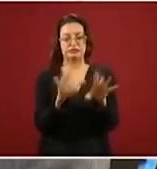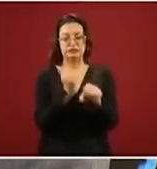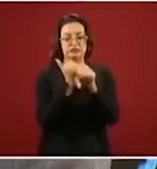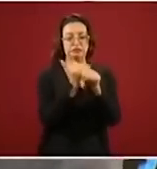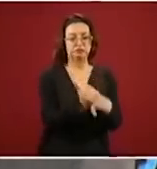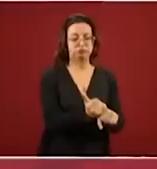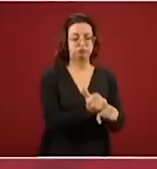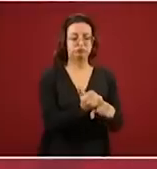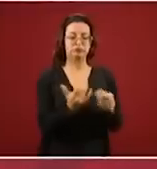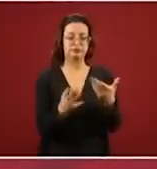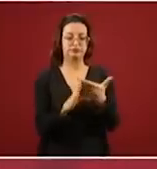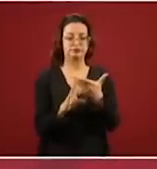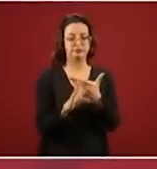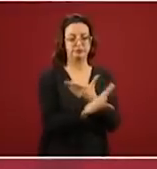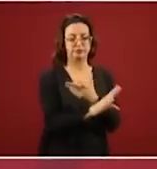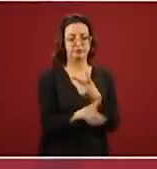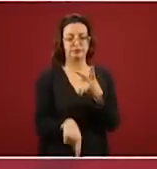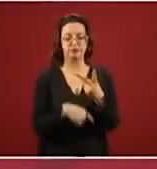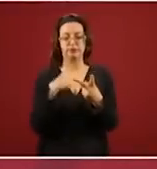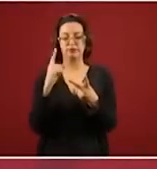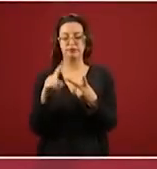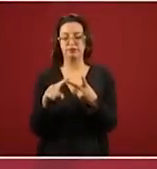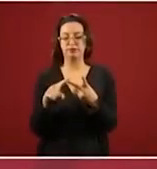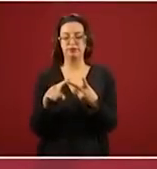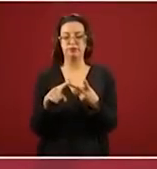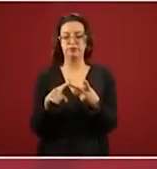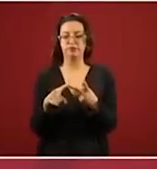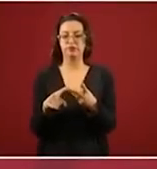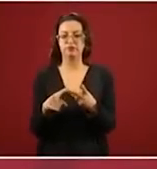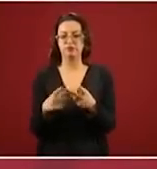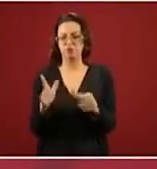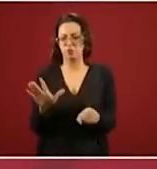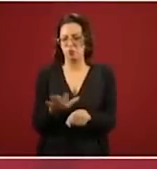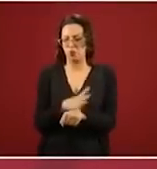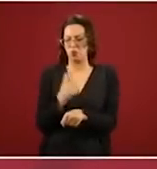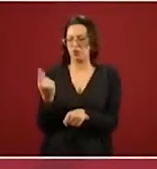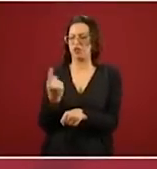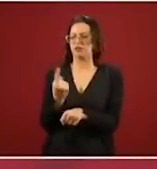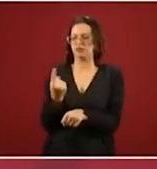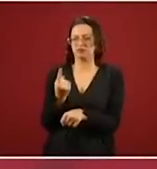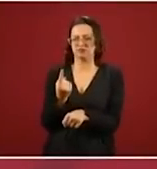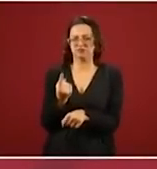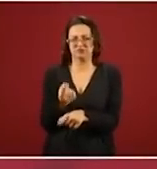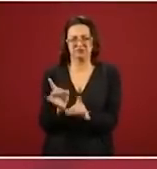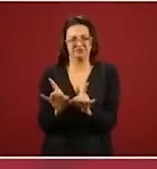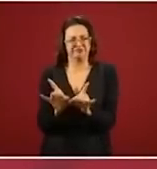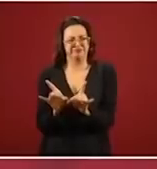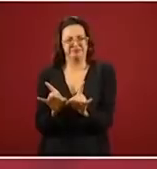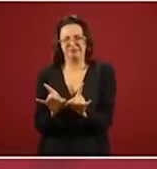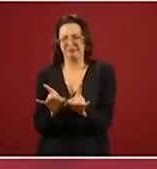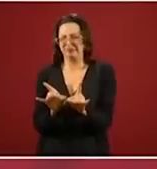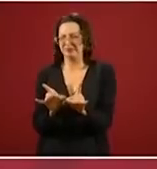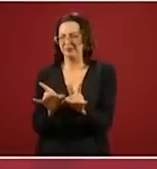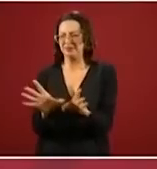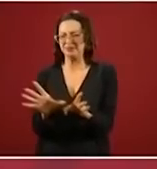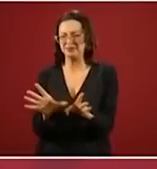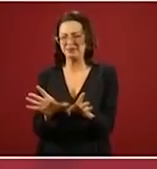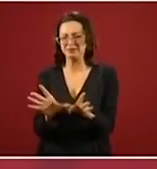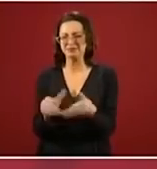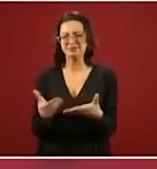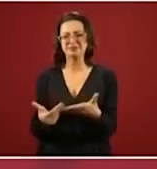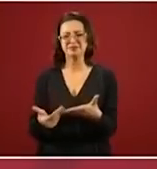y lo otro es también buscar las causas que originan este tipo de